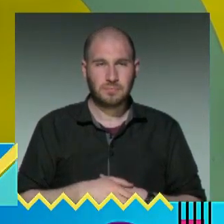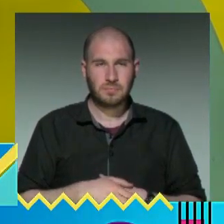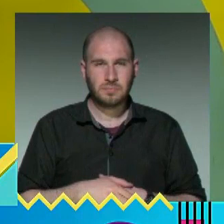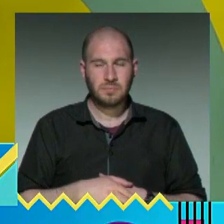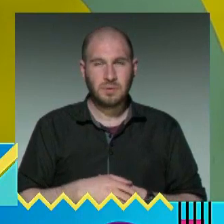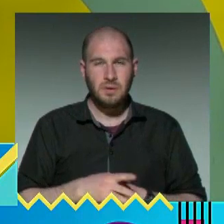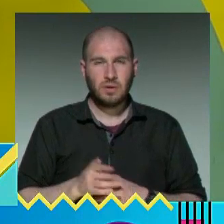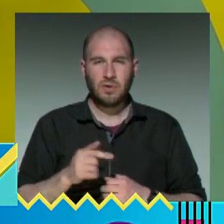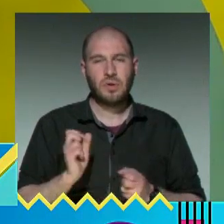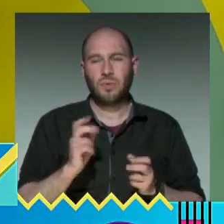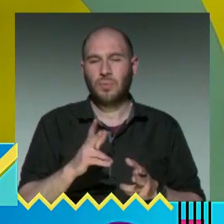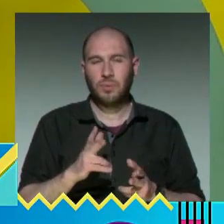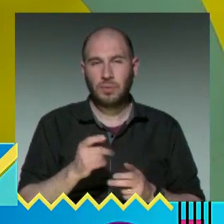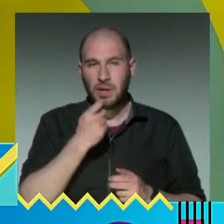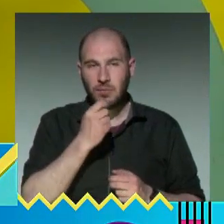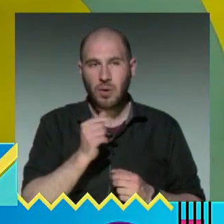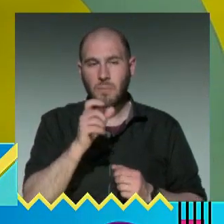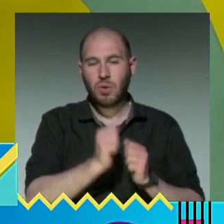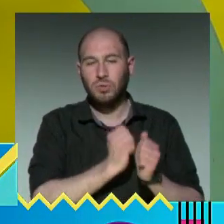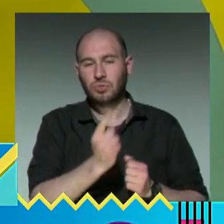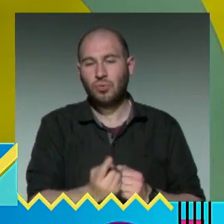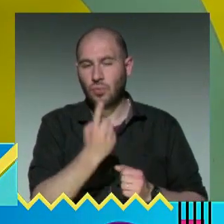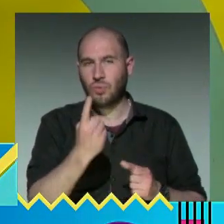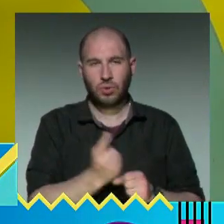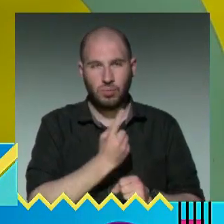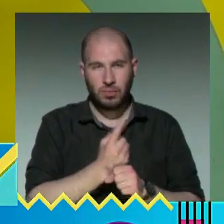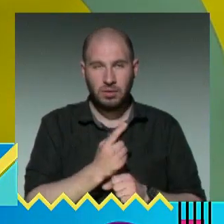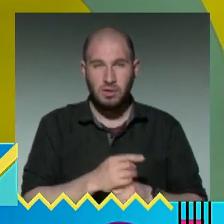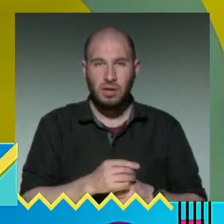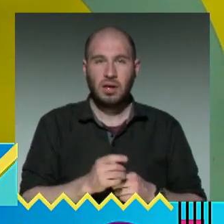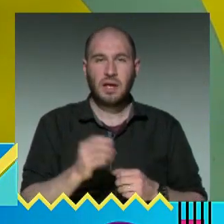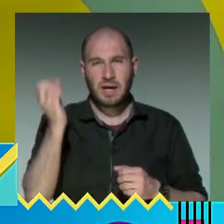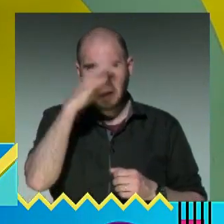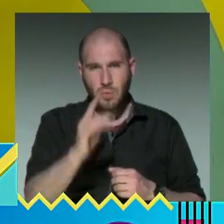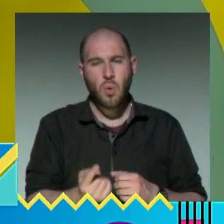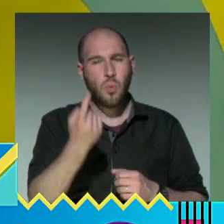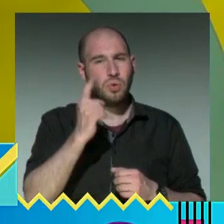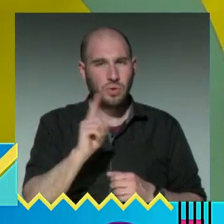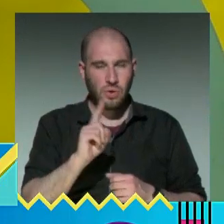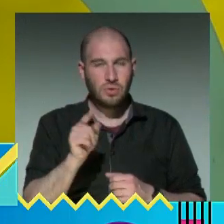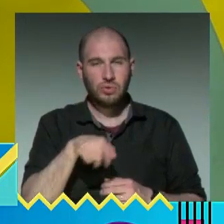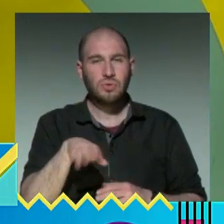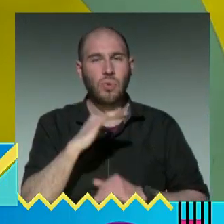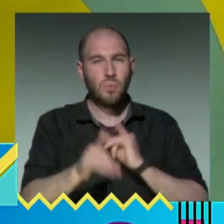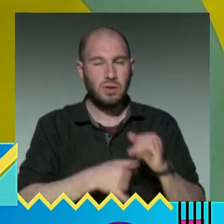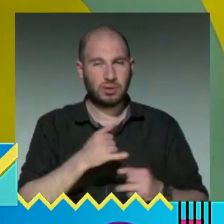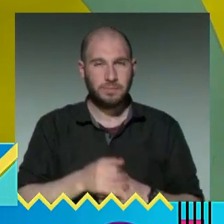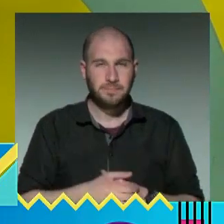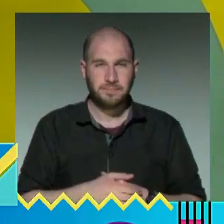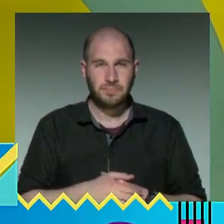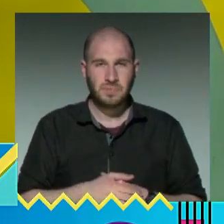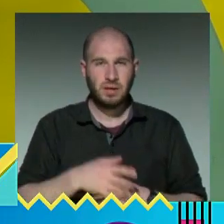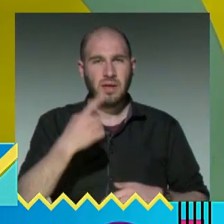No podemos hablar de un solo productor, de un solo campo, sino que podemos hablar